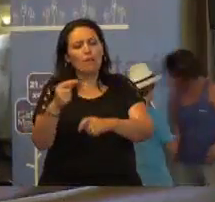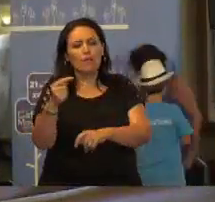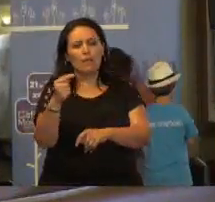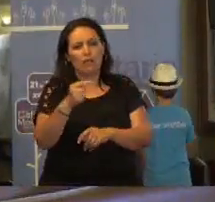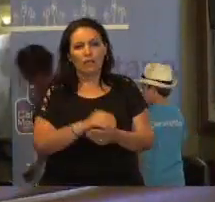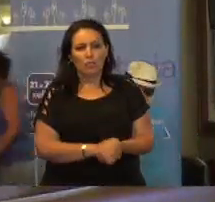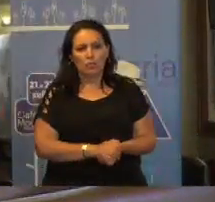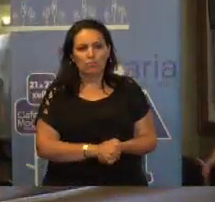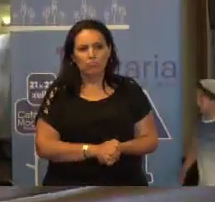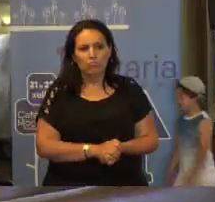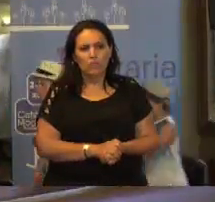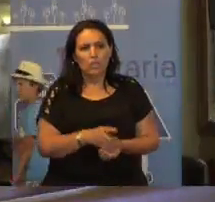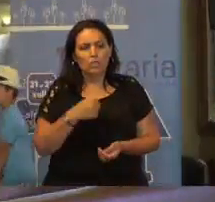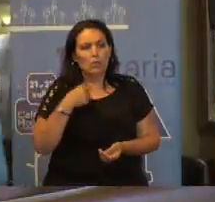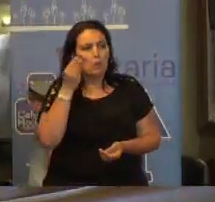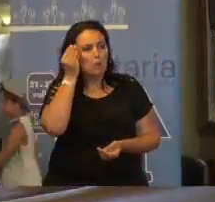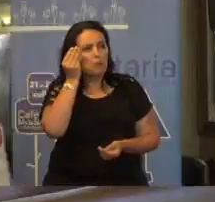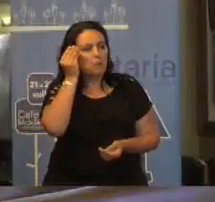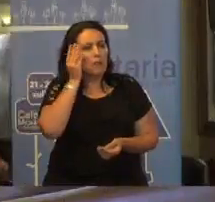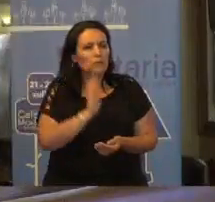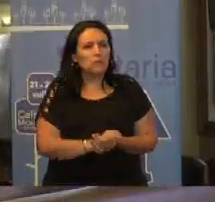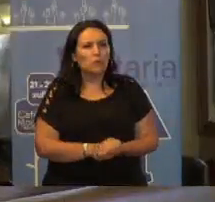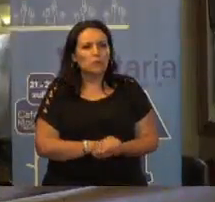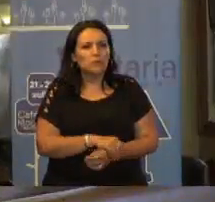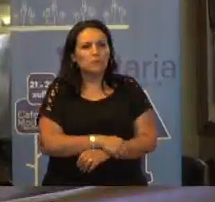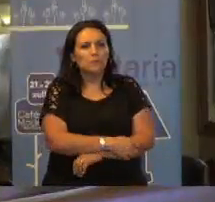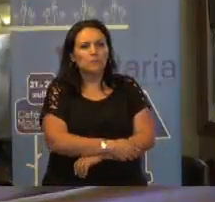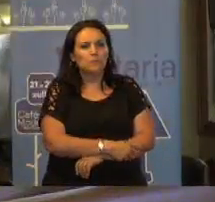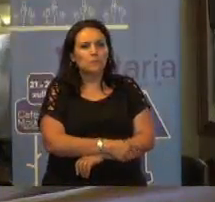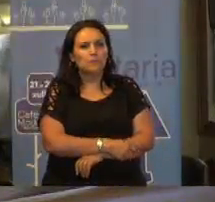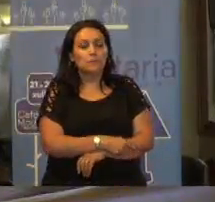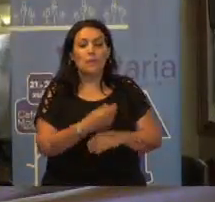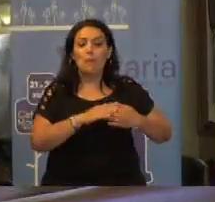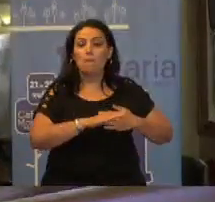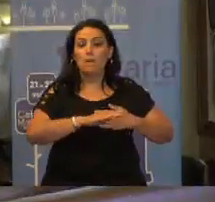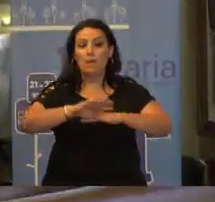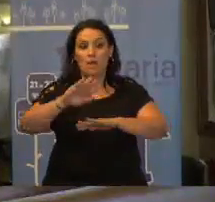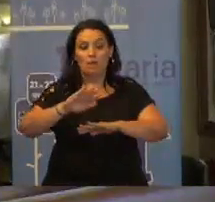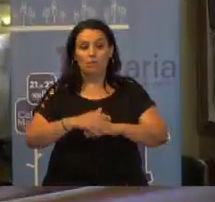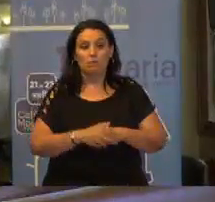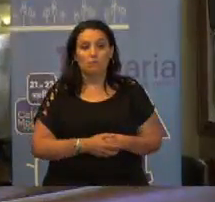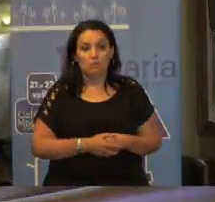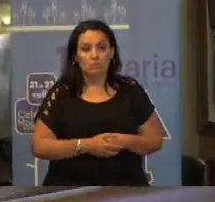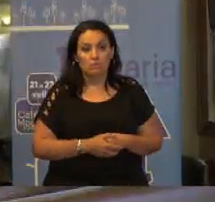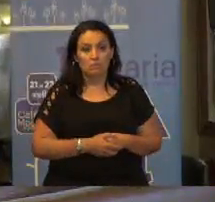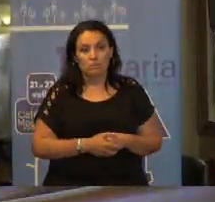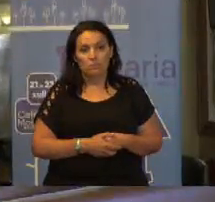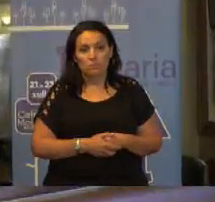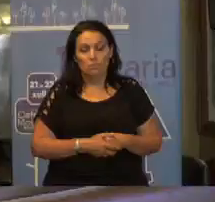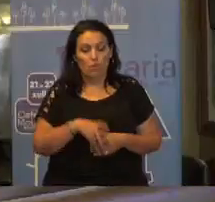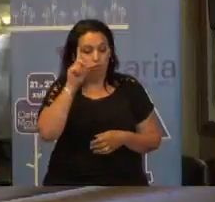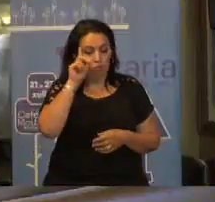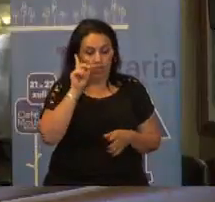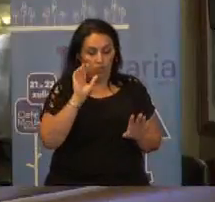E eu creo que dentro da propia dirección de Marea, tanto, non sei, na